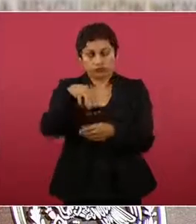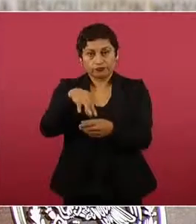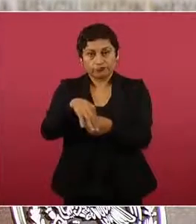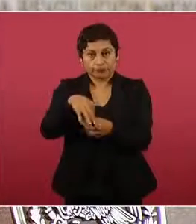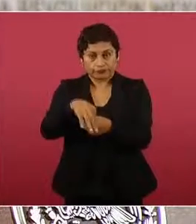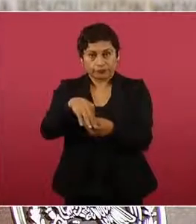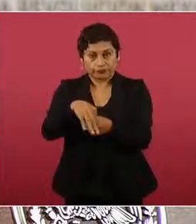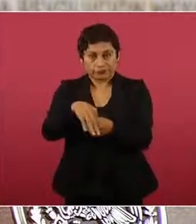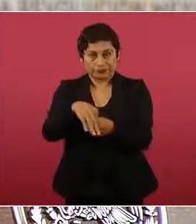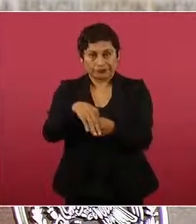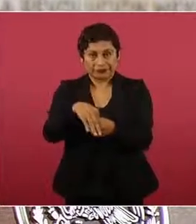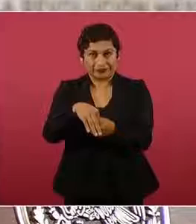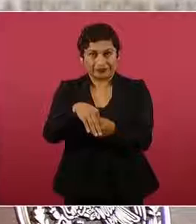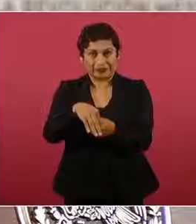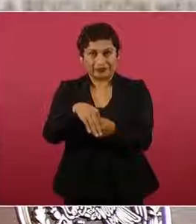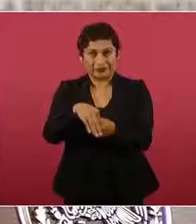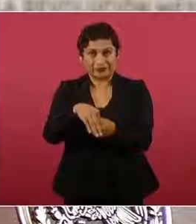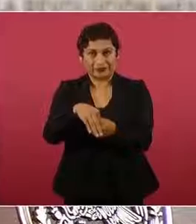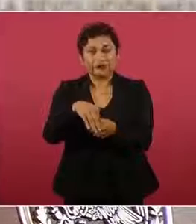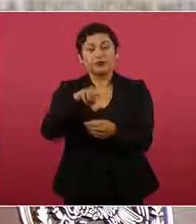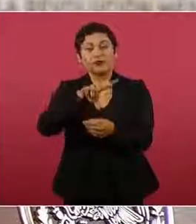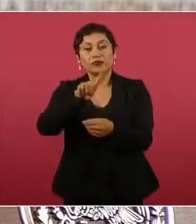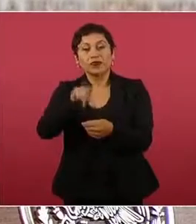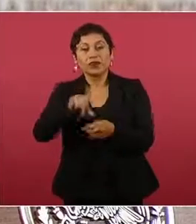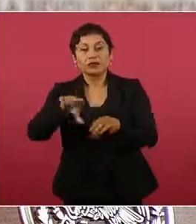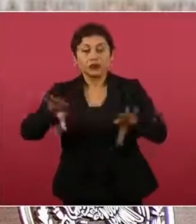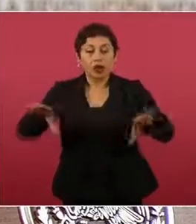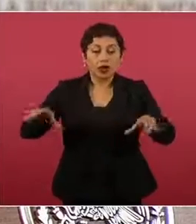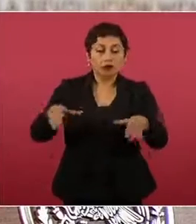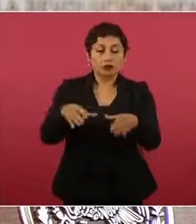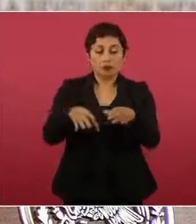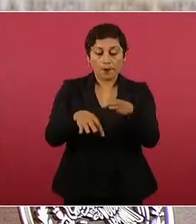deposito en la urna. En el recuento,